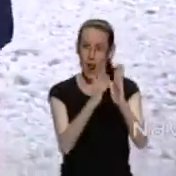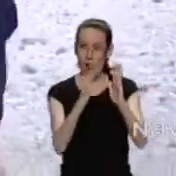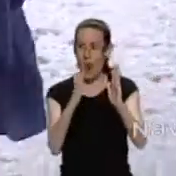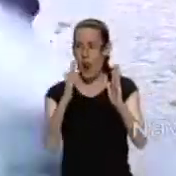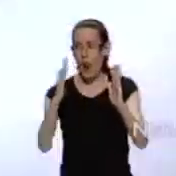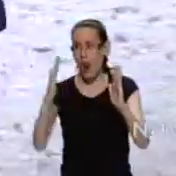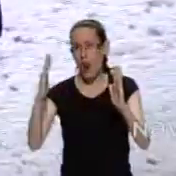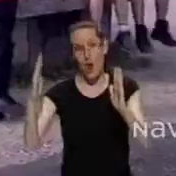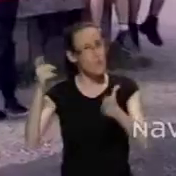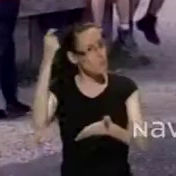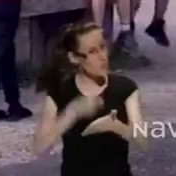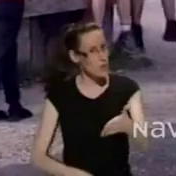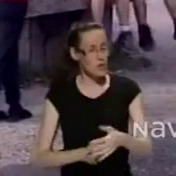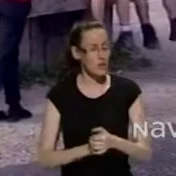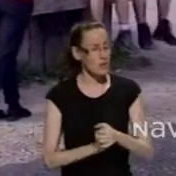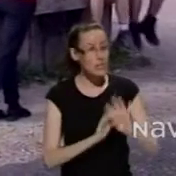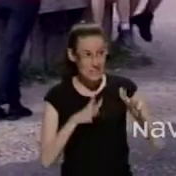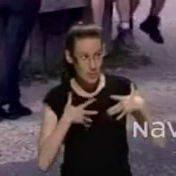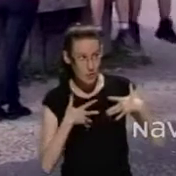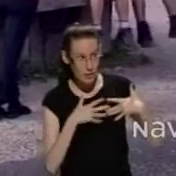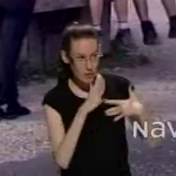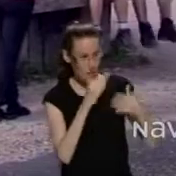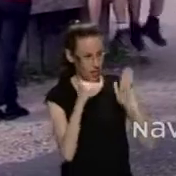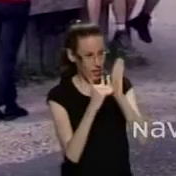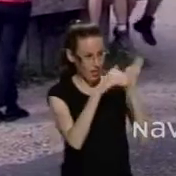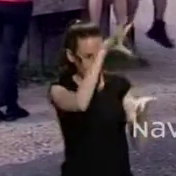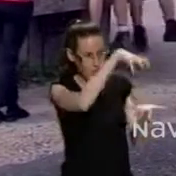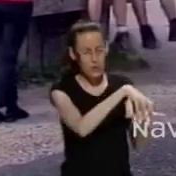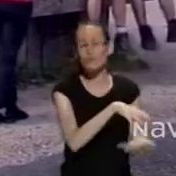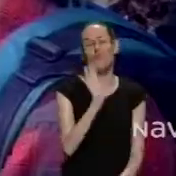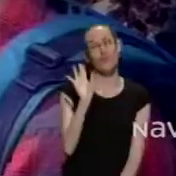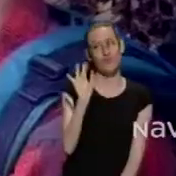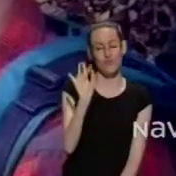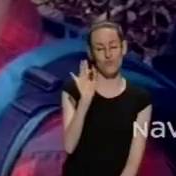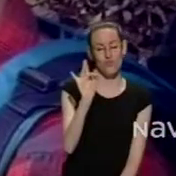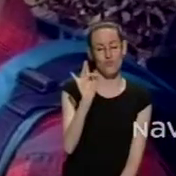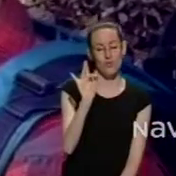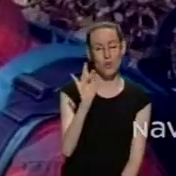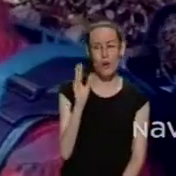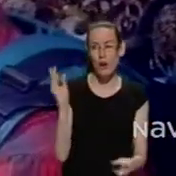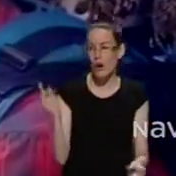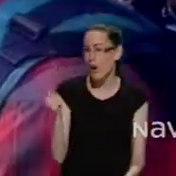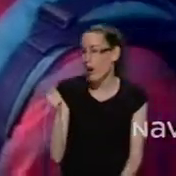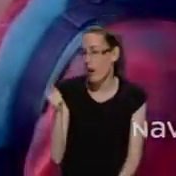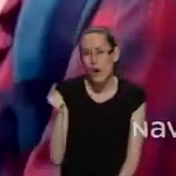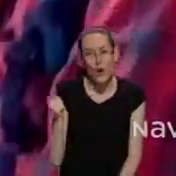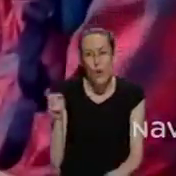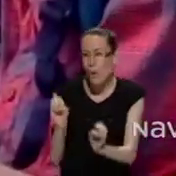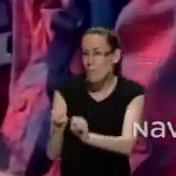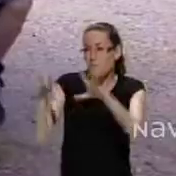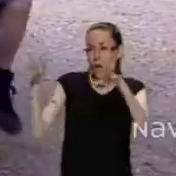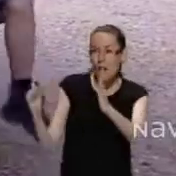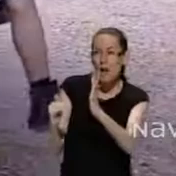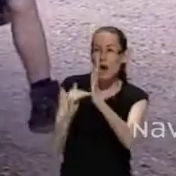sorprenderán, ¿no? Me imagino que se sorprenderán de verte aquí. Mucho, mucho. Lo primero que dicen es si soy un oasis o un espejismo. Pero bueno, sí.